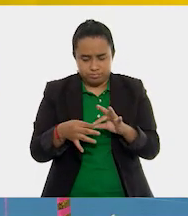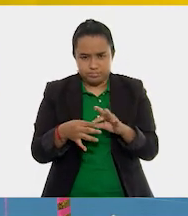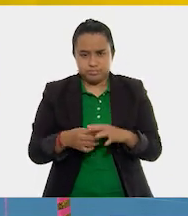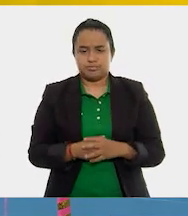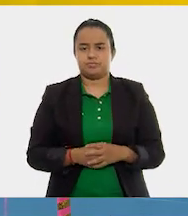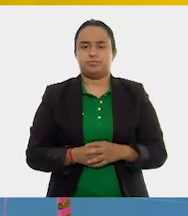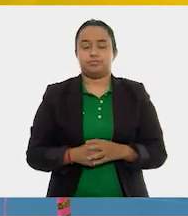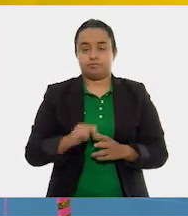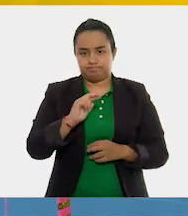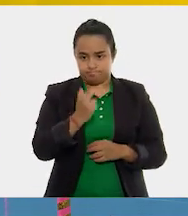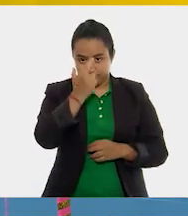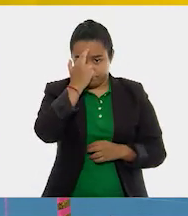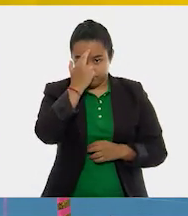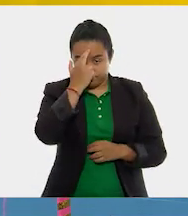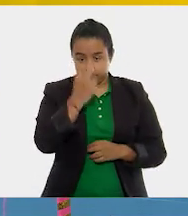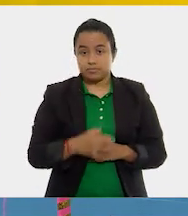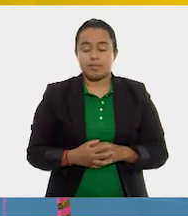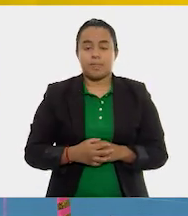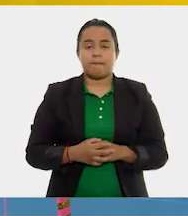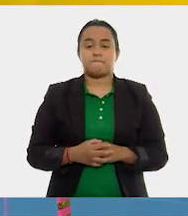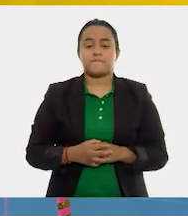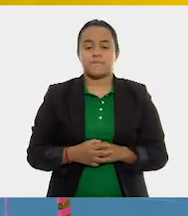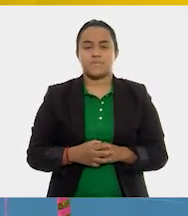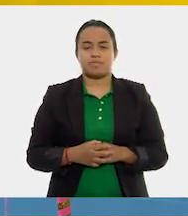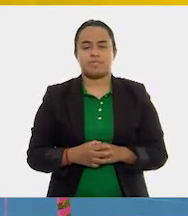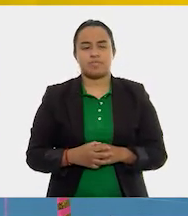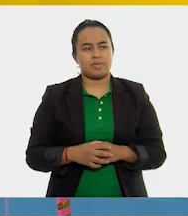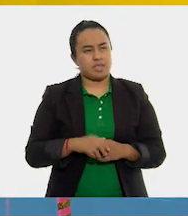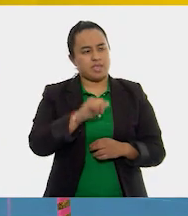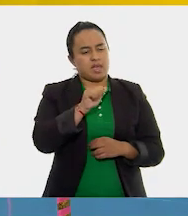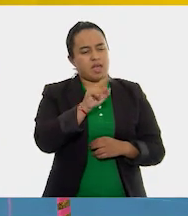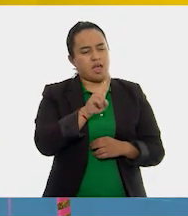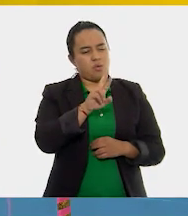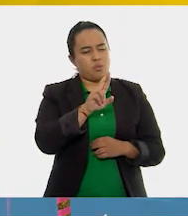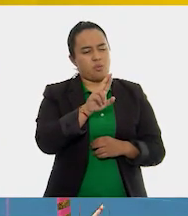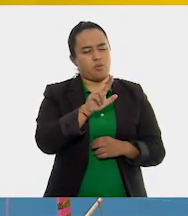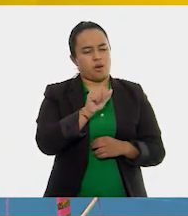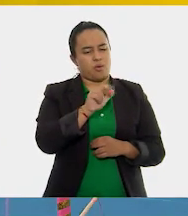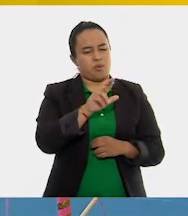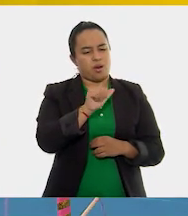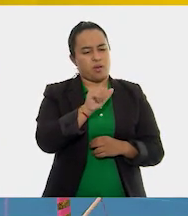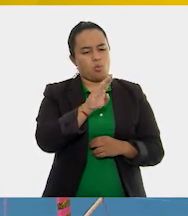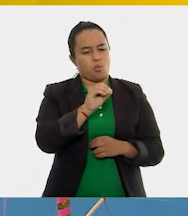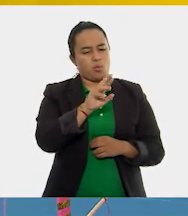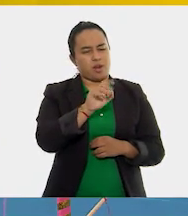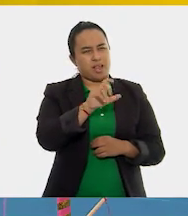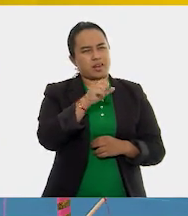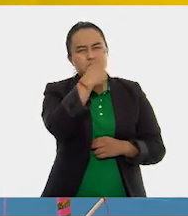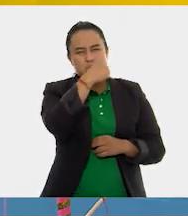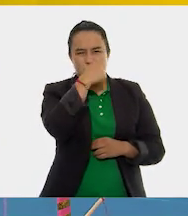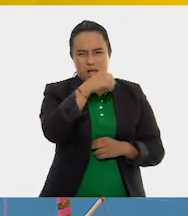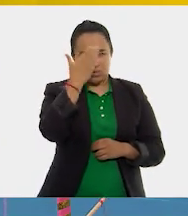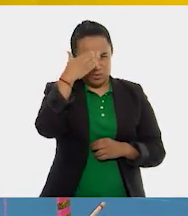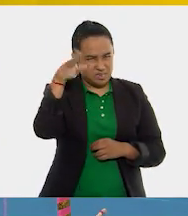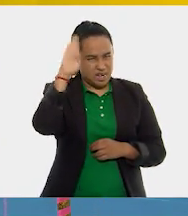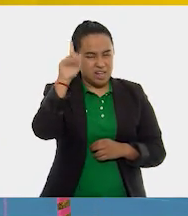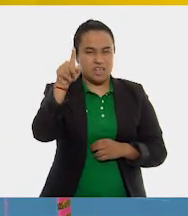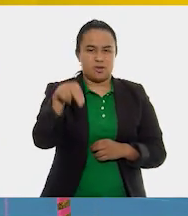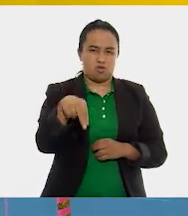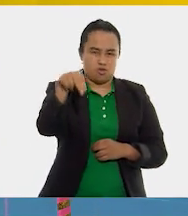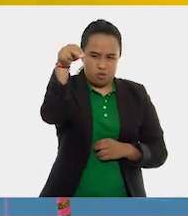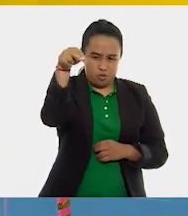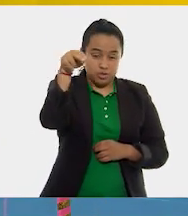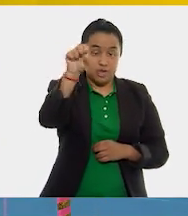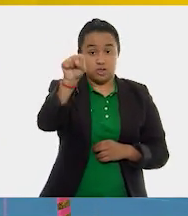clase. Recordamos que las auroras boreales y australes, las cuales se encuentran en el norte y en el